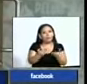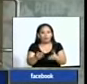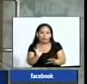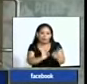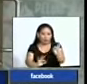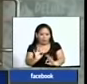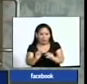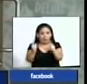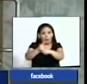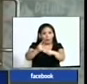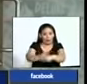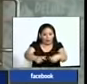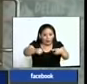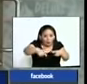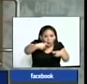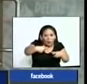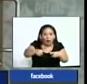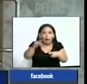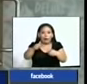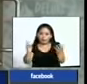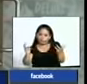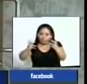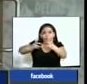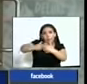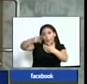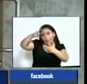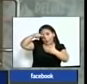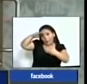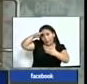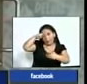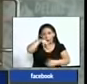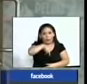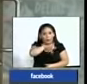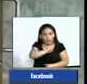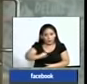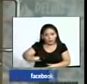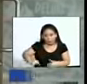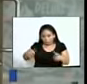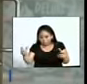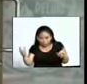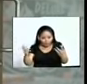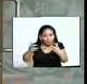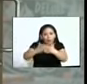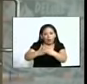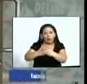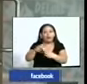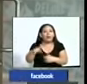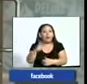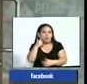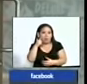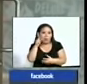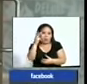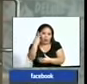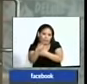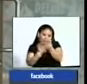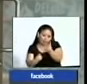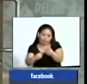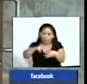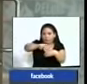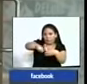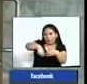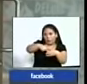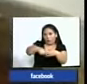restaurante. Entonces, es una mezcla de una sopa mexicana y una sopa que se hace en mi país. Entonces, hemos mezclado las dos recetas y la